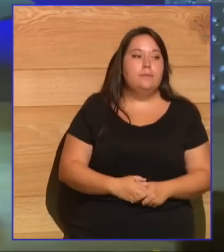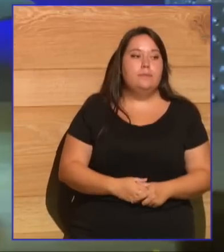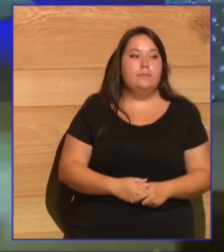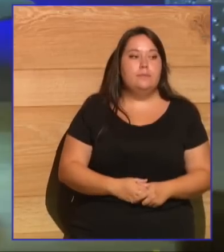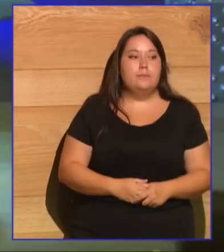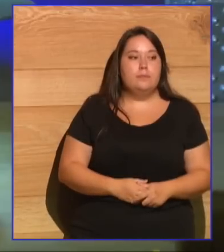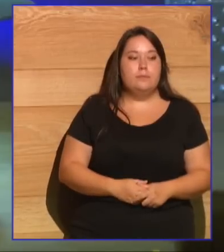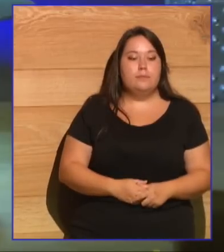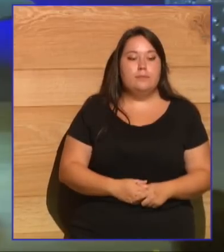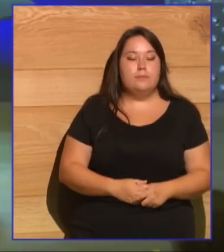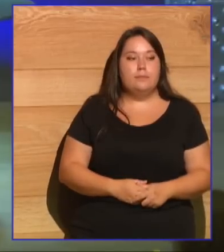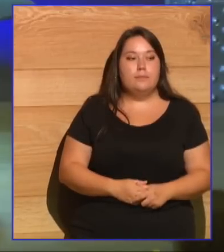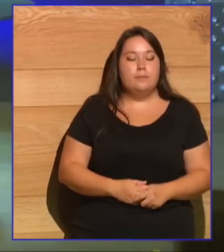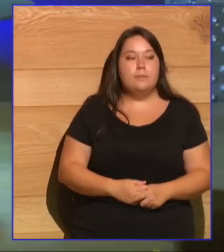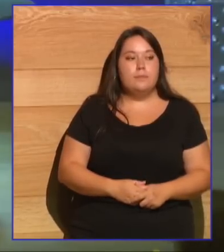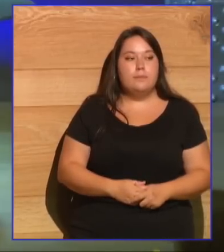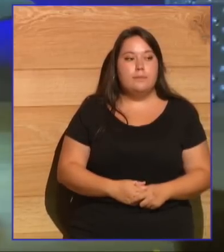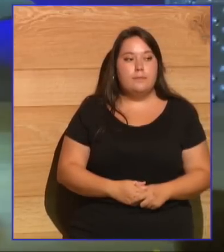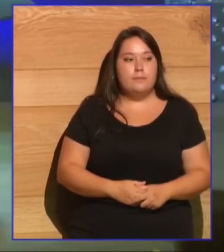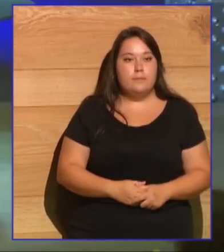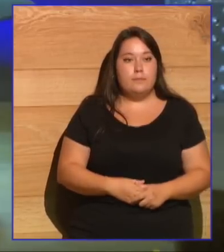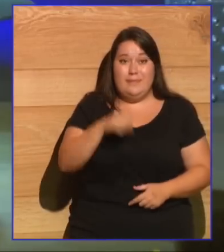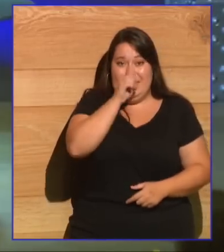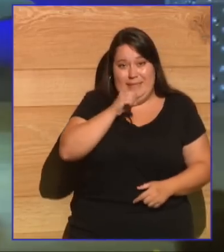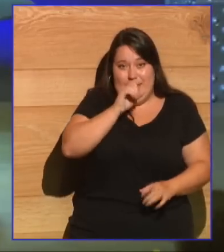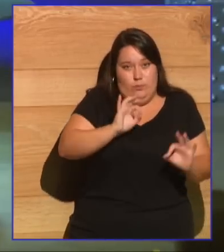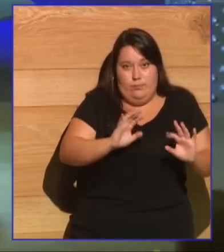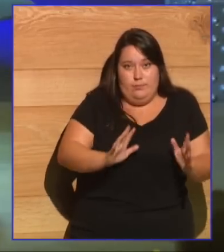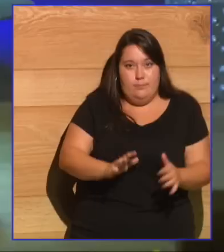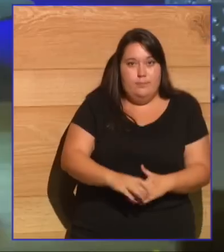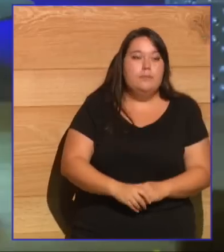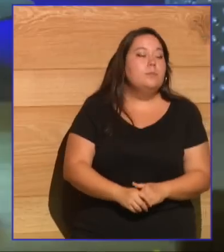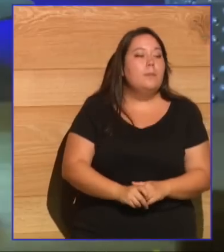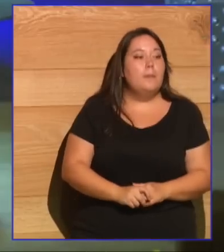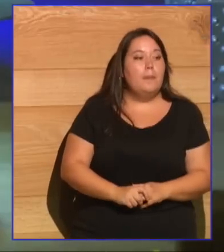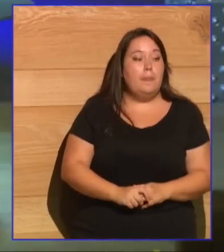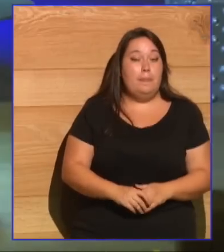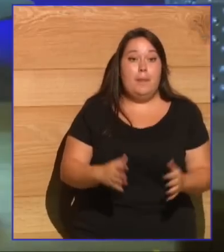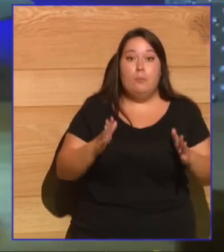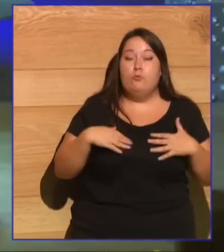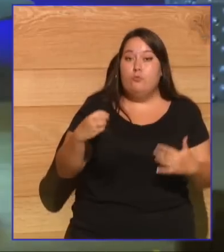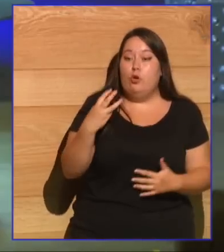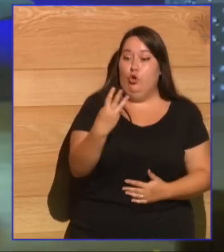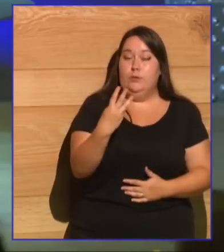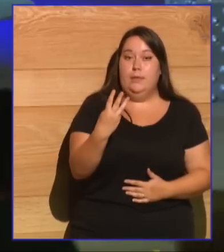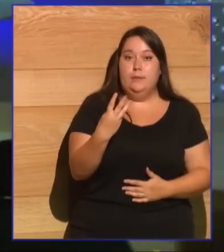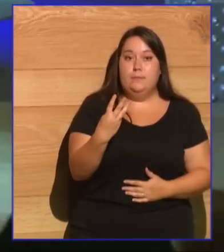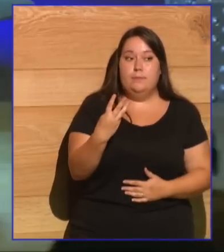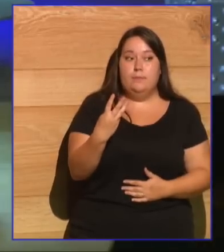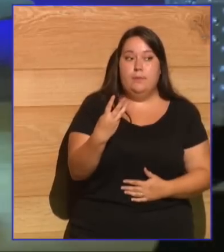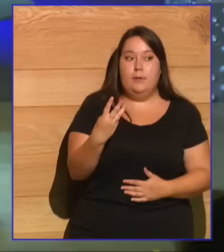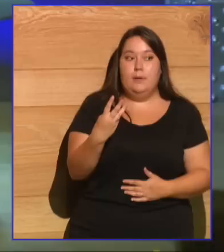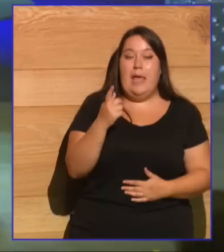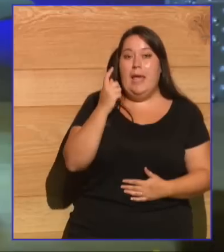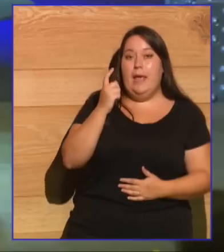empuje la entonces de pronto él están los tres ahí dije y dice dice y